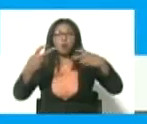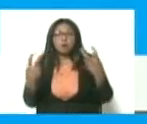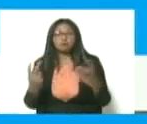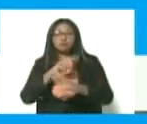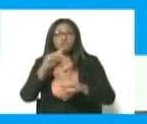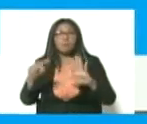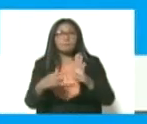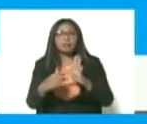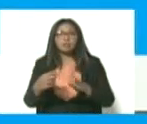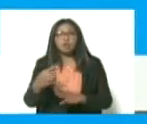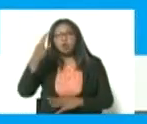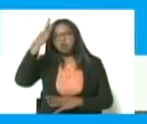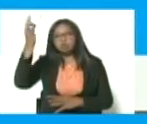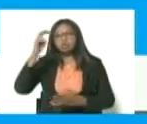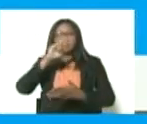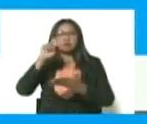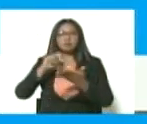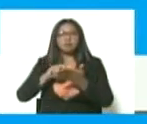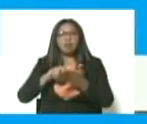del Consejo Nacional Electoral